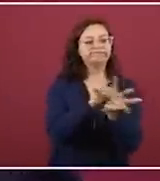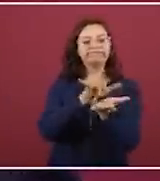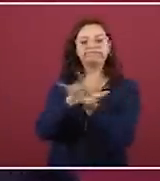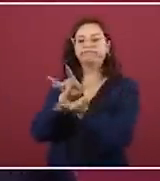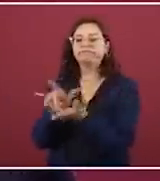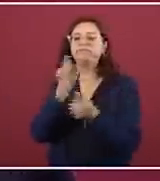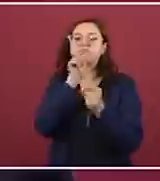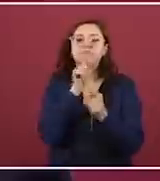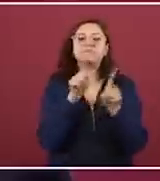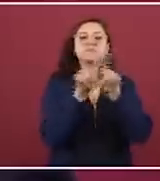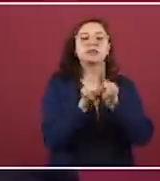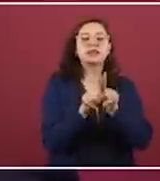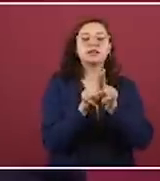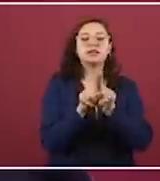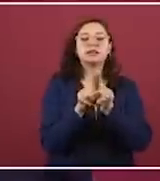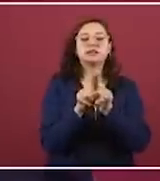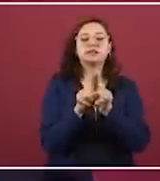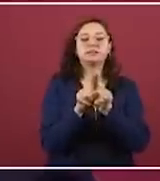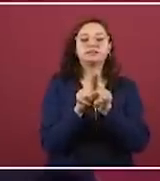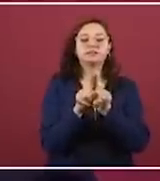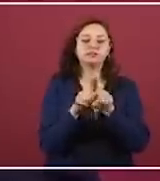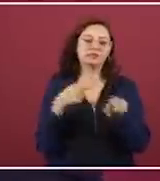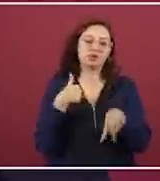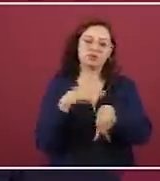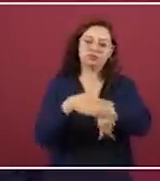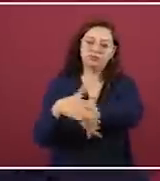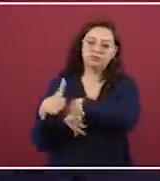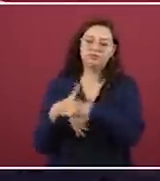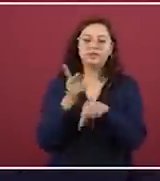también yo convoco